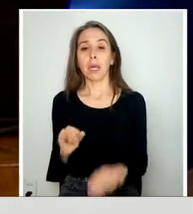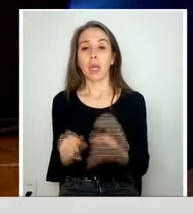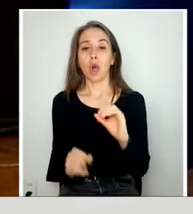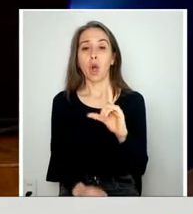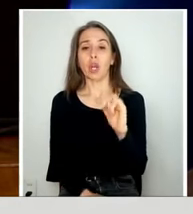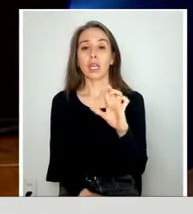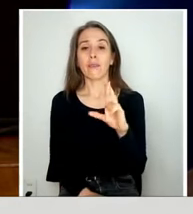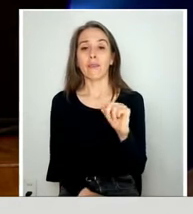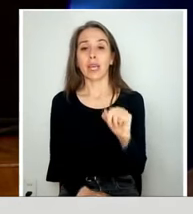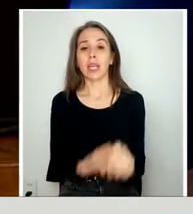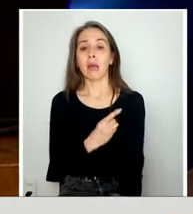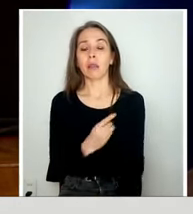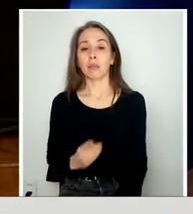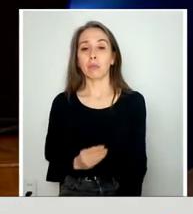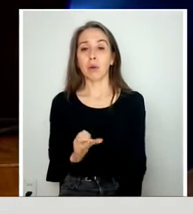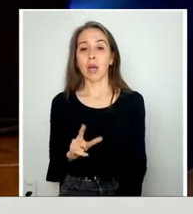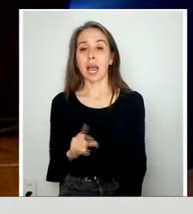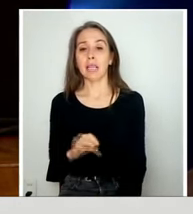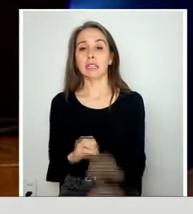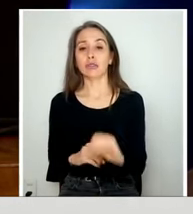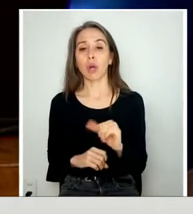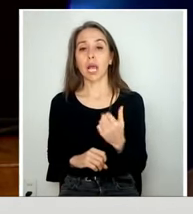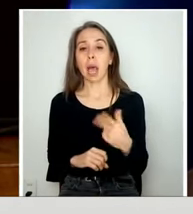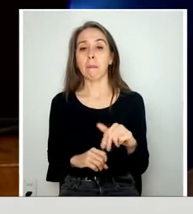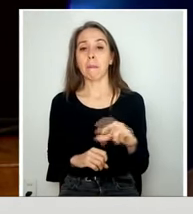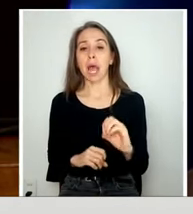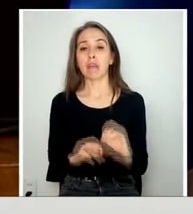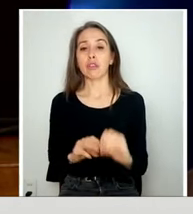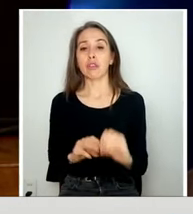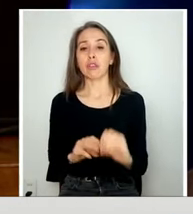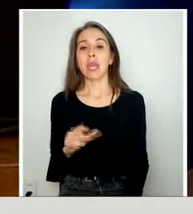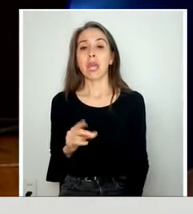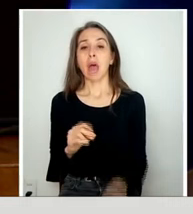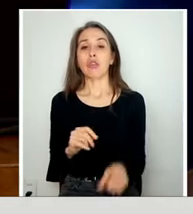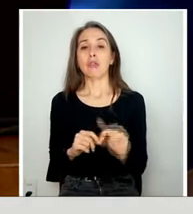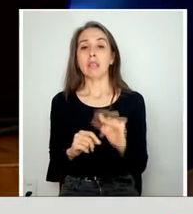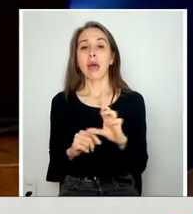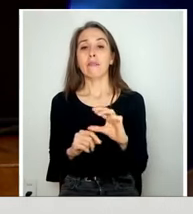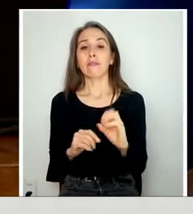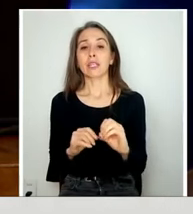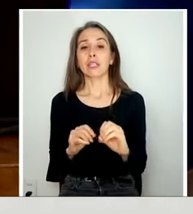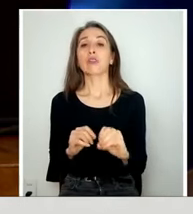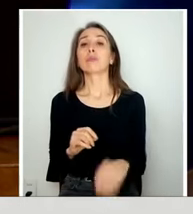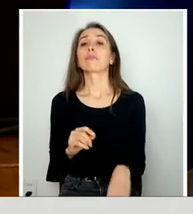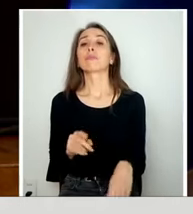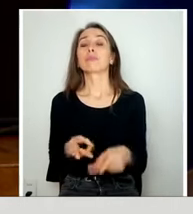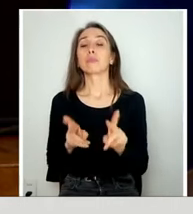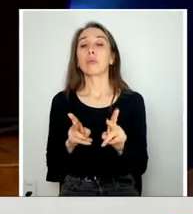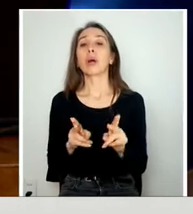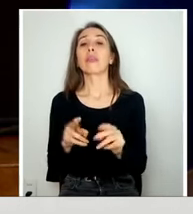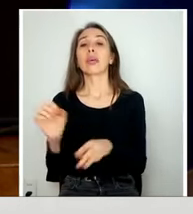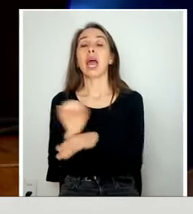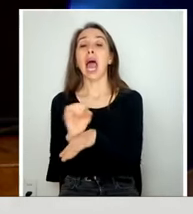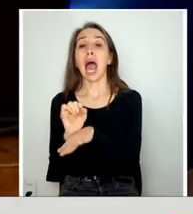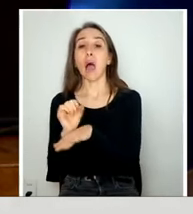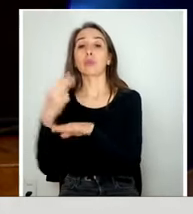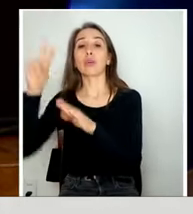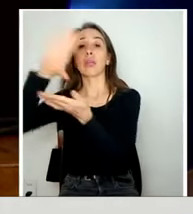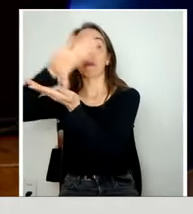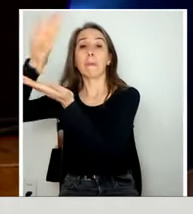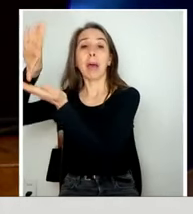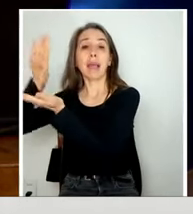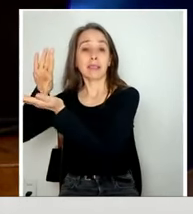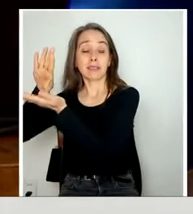de los diputados señores calisto camaño mellado Don cosmi safirio que autoriza la circulación el país de los vehículos que participarán en el campeonato